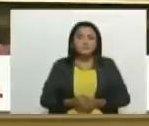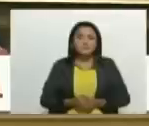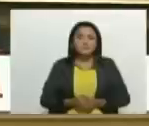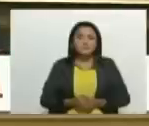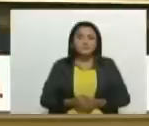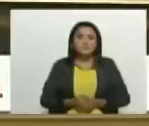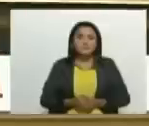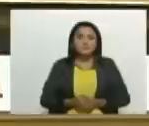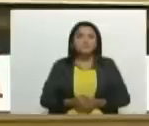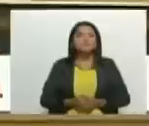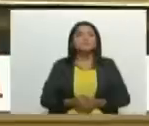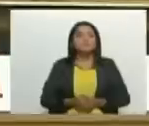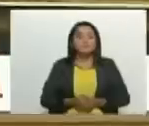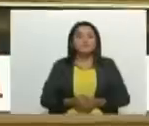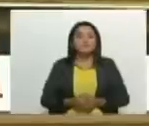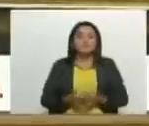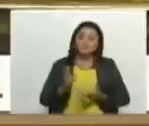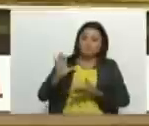En consideración,